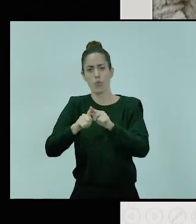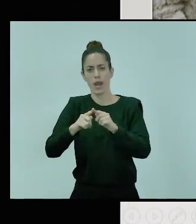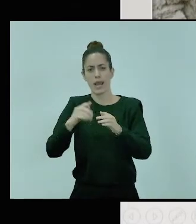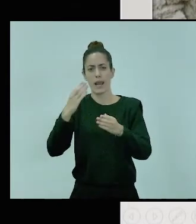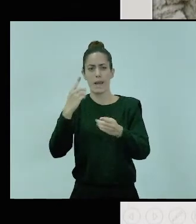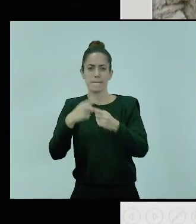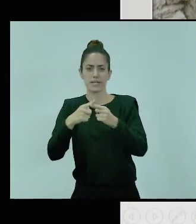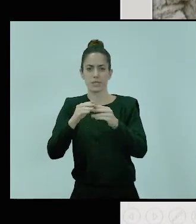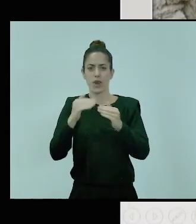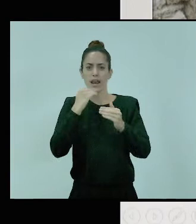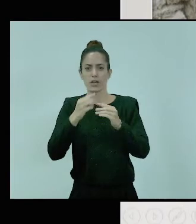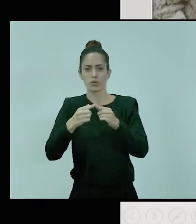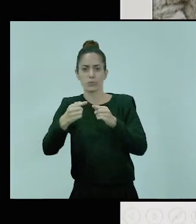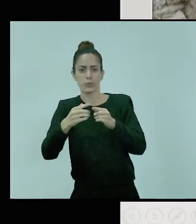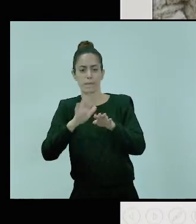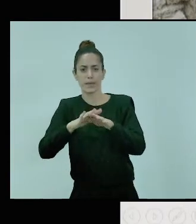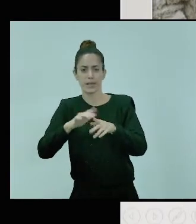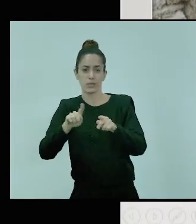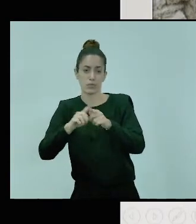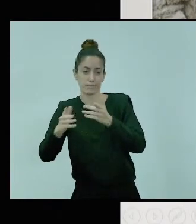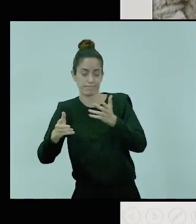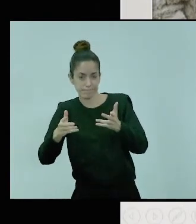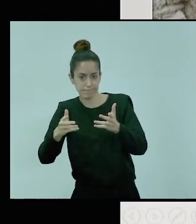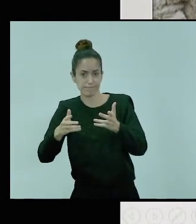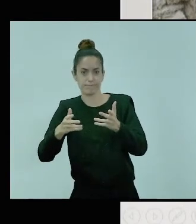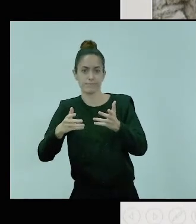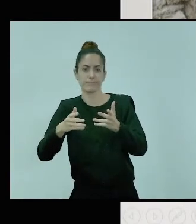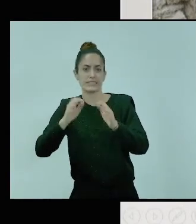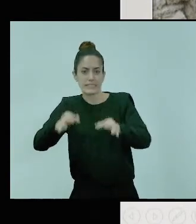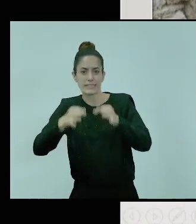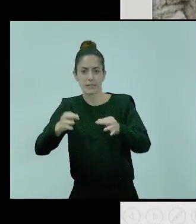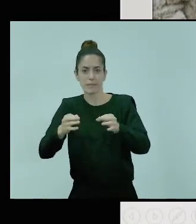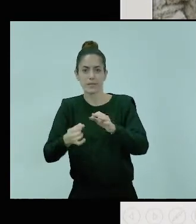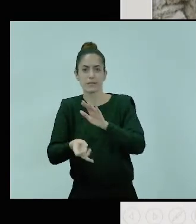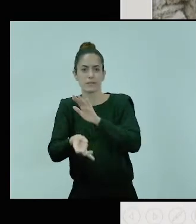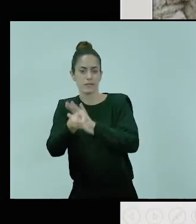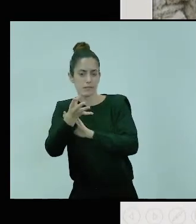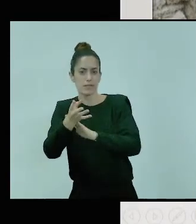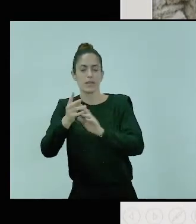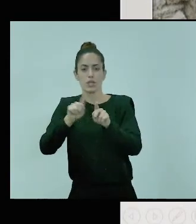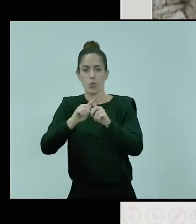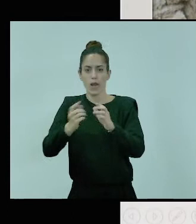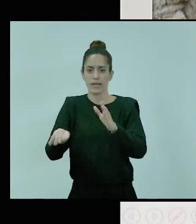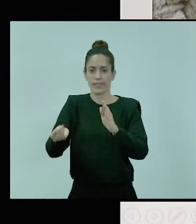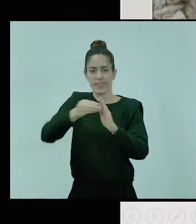parte que había sobresalido para no meterse un cabezazo, y siempre aparecen actuaciones de relleno en